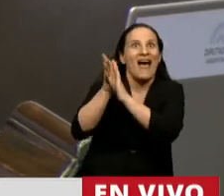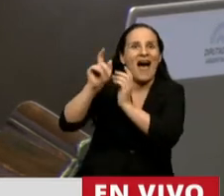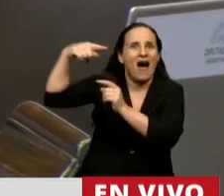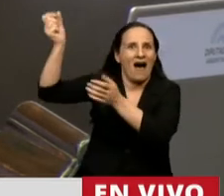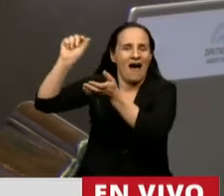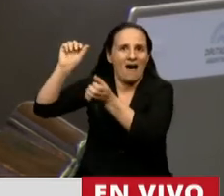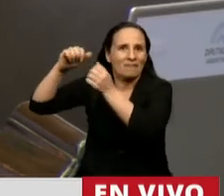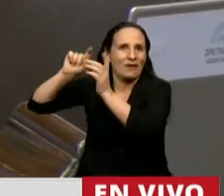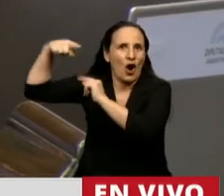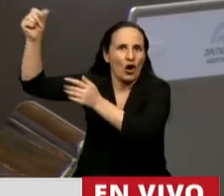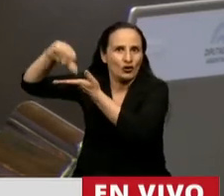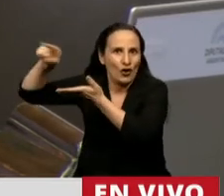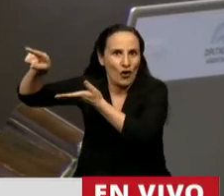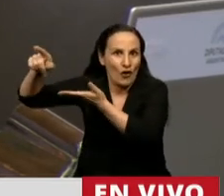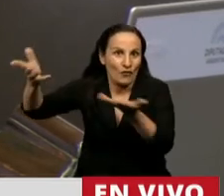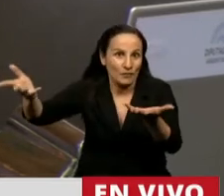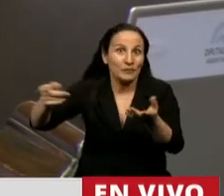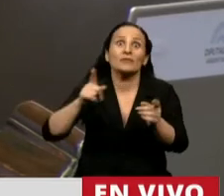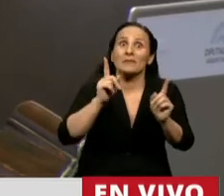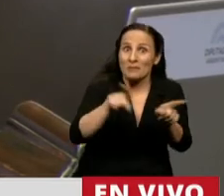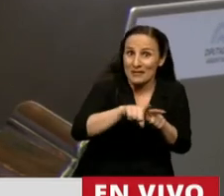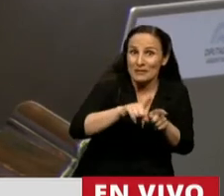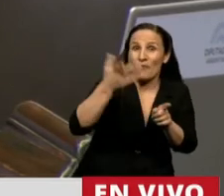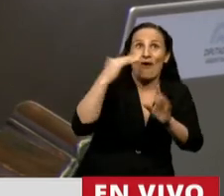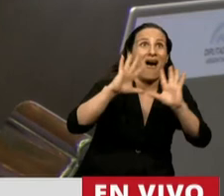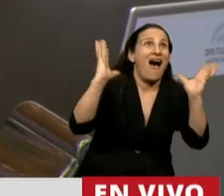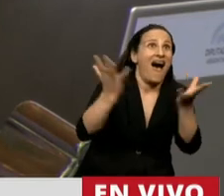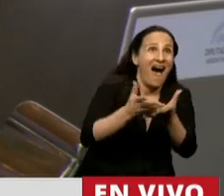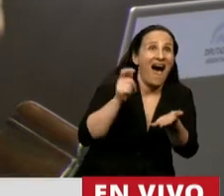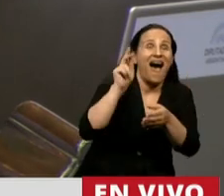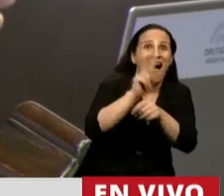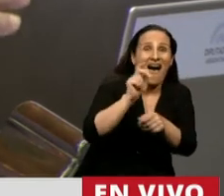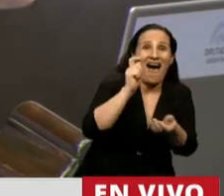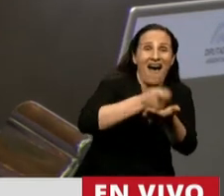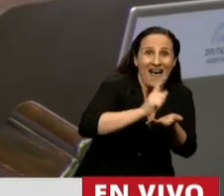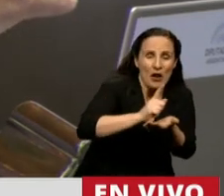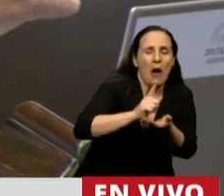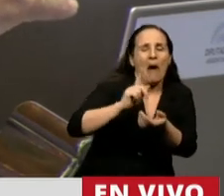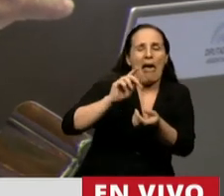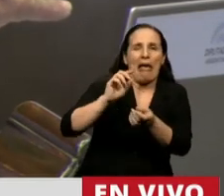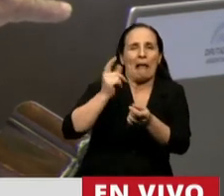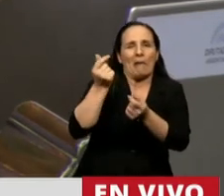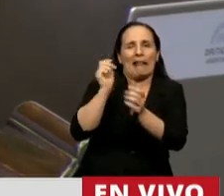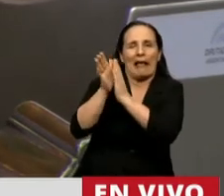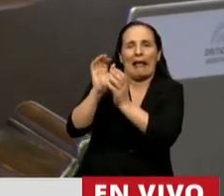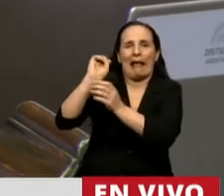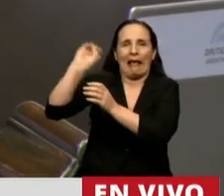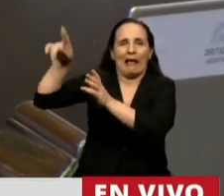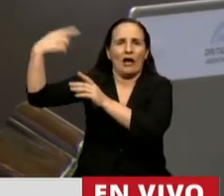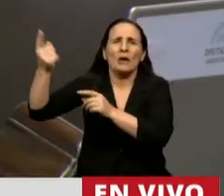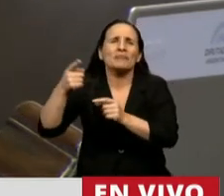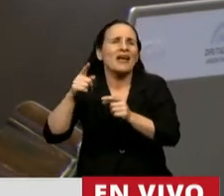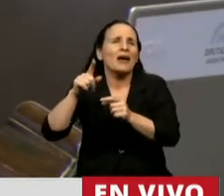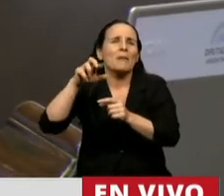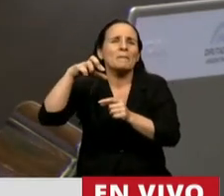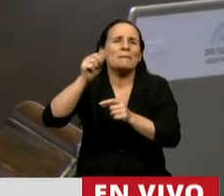daño ambiental se fuga en divisas a paraísos fiscales, llamados por algún colega, perdón, cloaca,